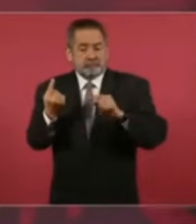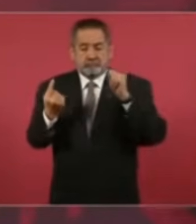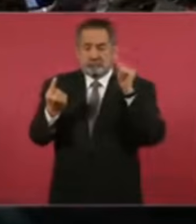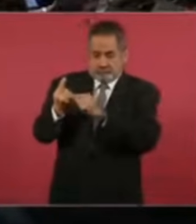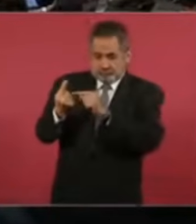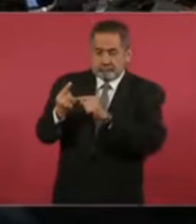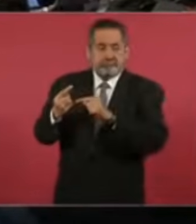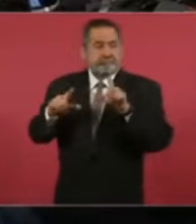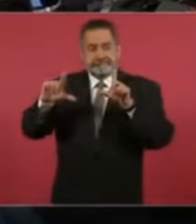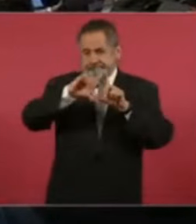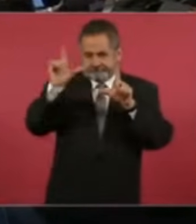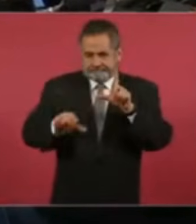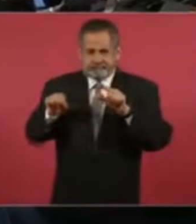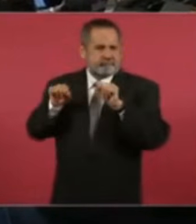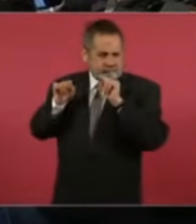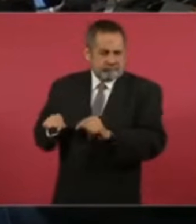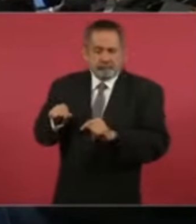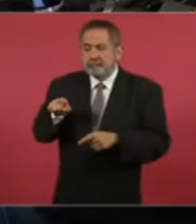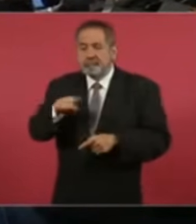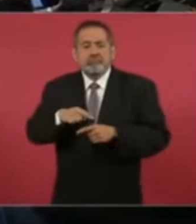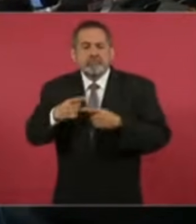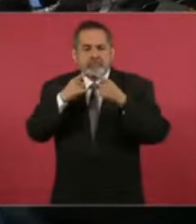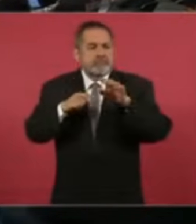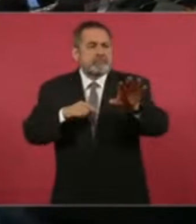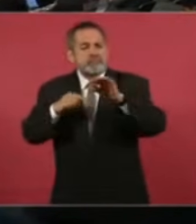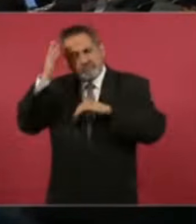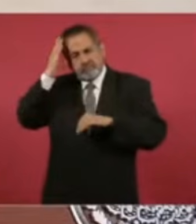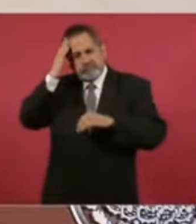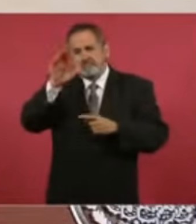nacional que elegía a sus dirigentes